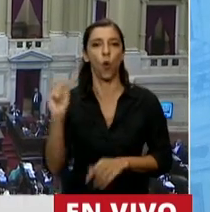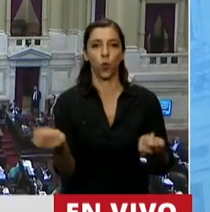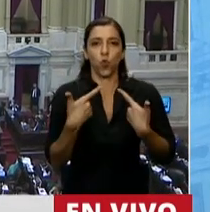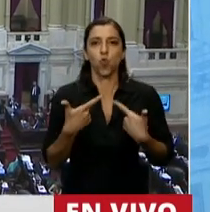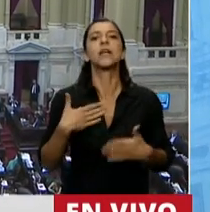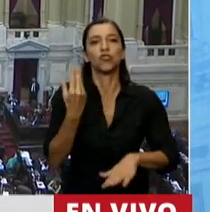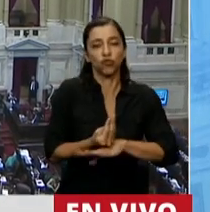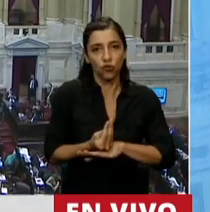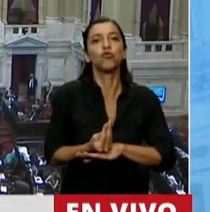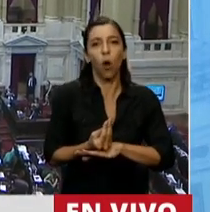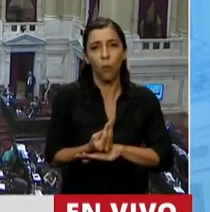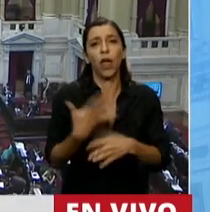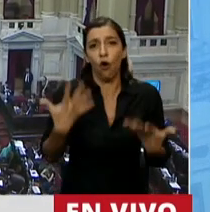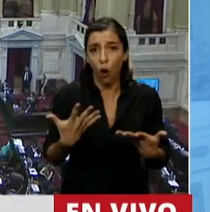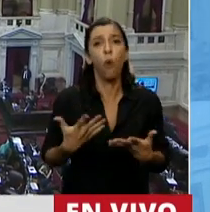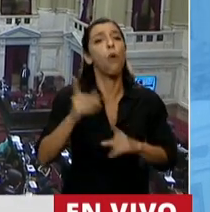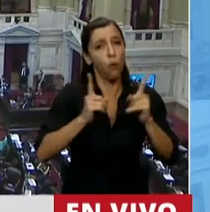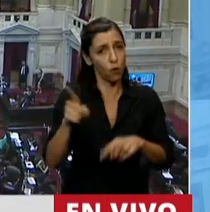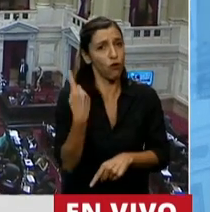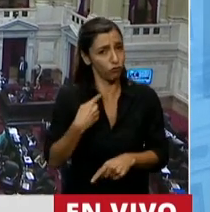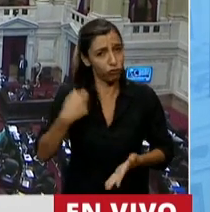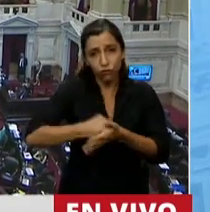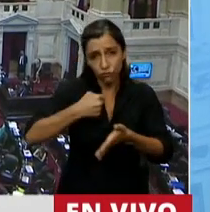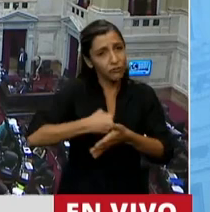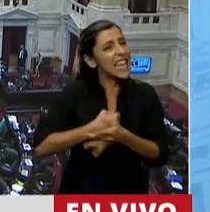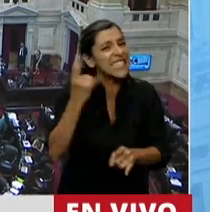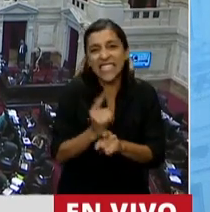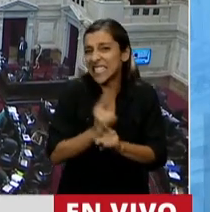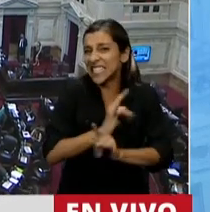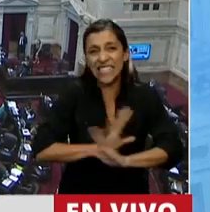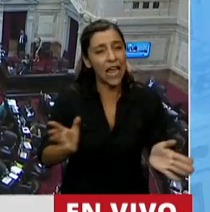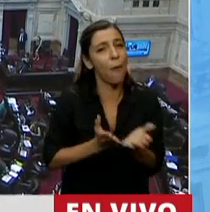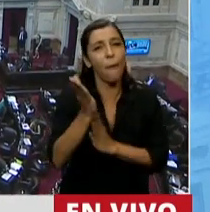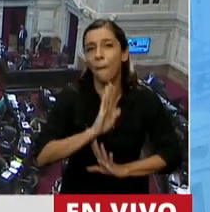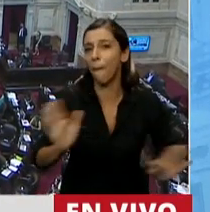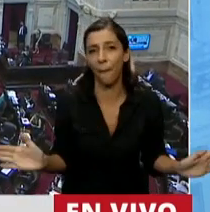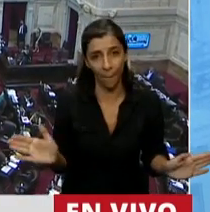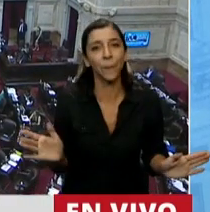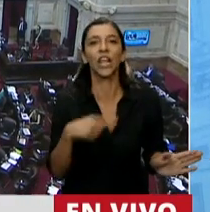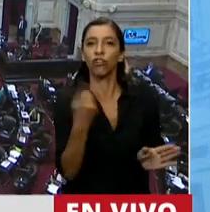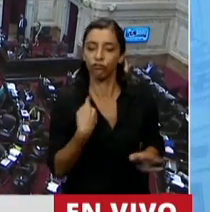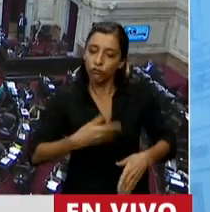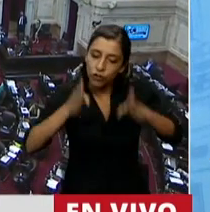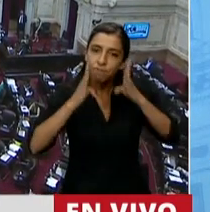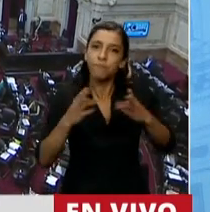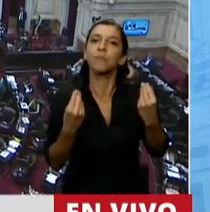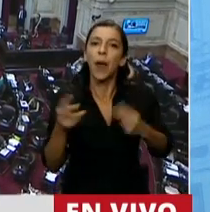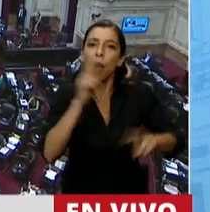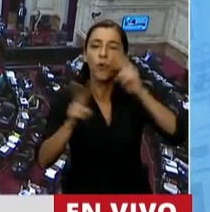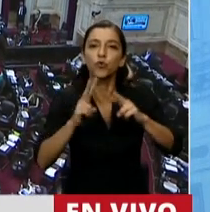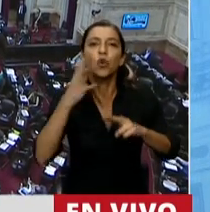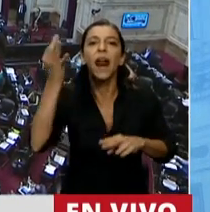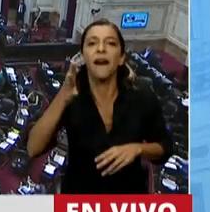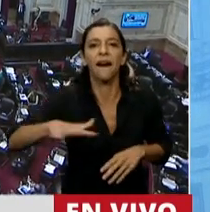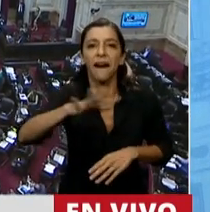siempre seremos es militantes, políticos y políticas. Y en función de eso, nos tiene que comprometer la transformación de las realidades